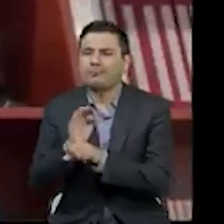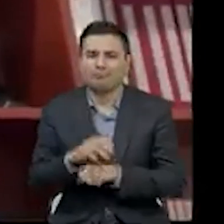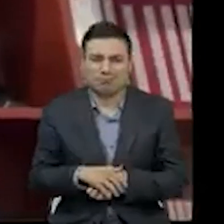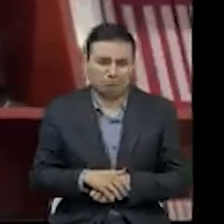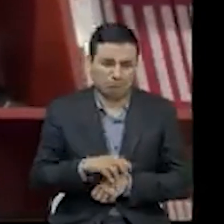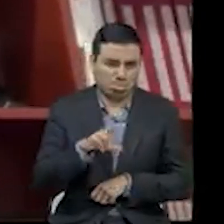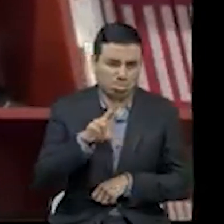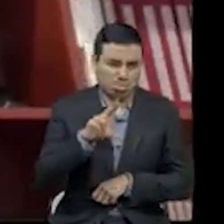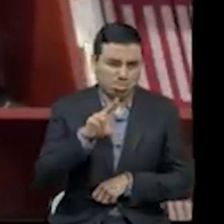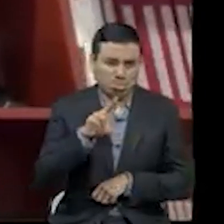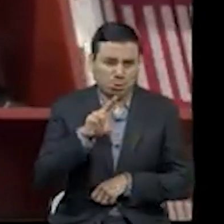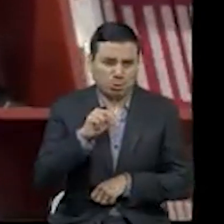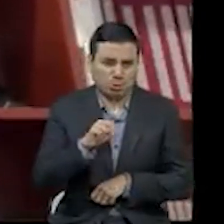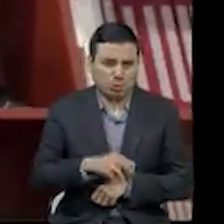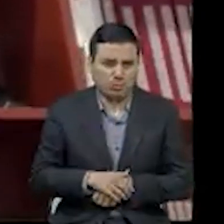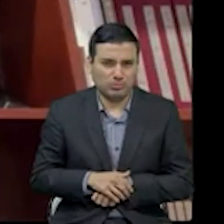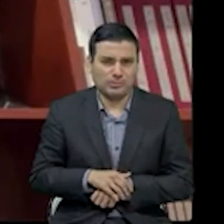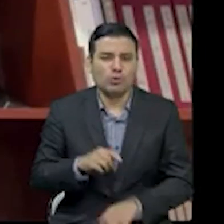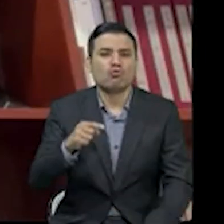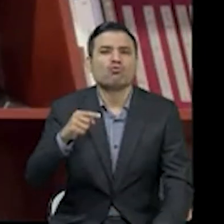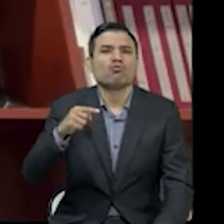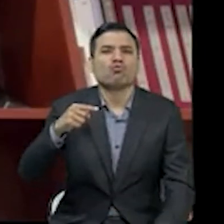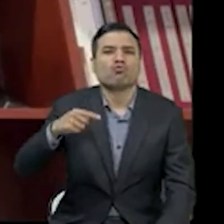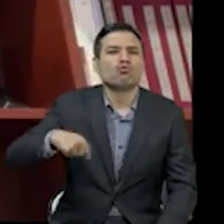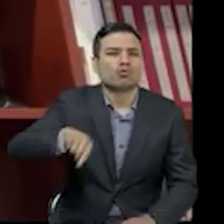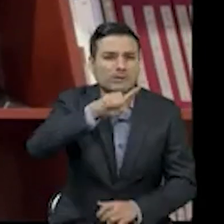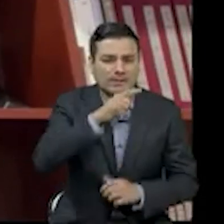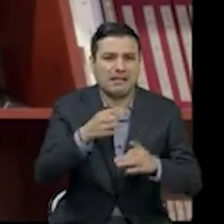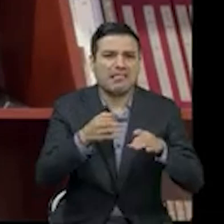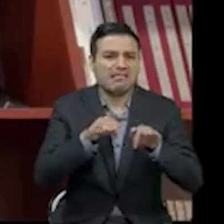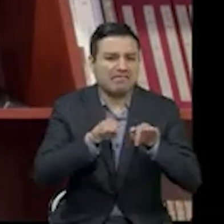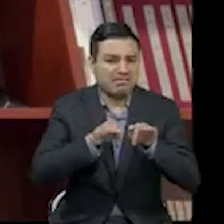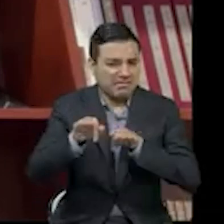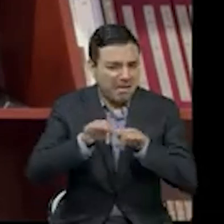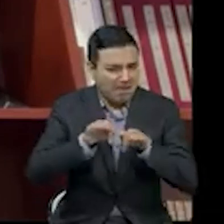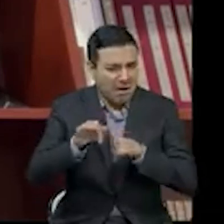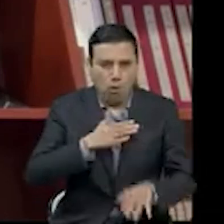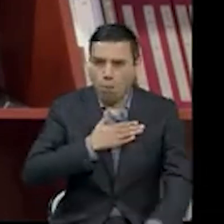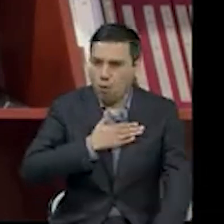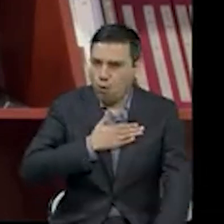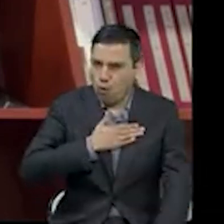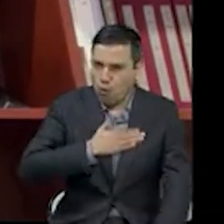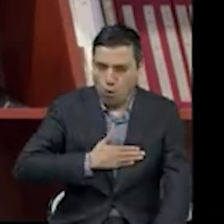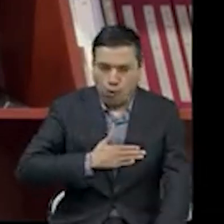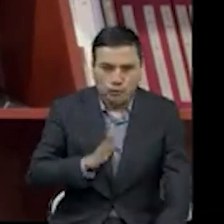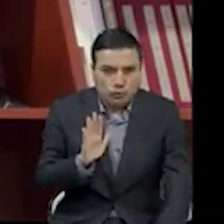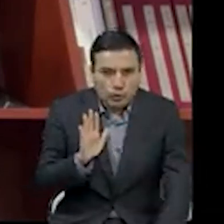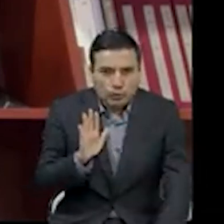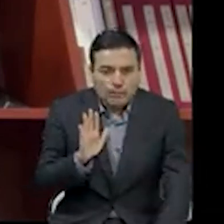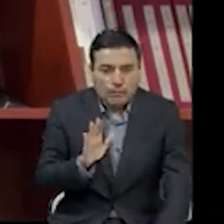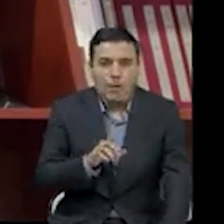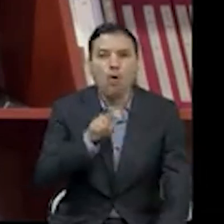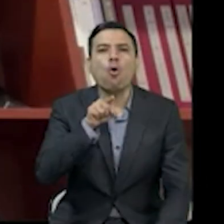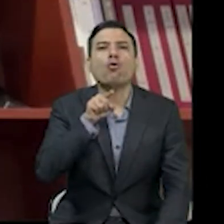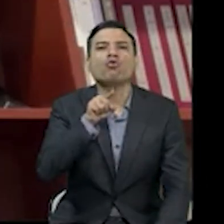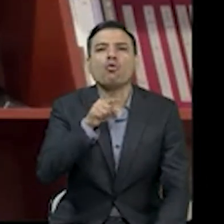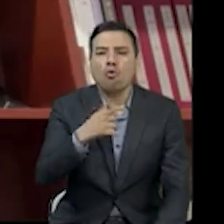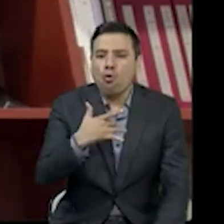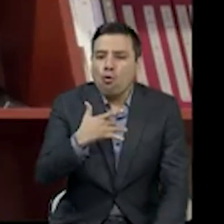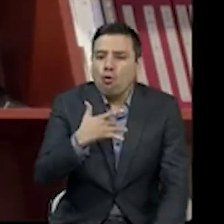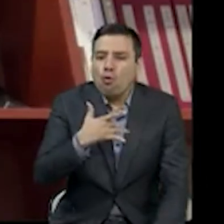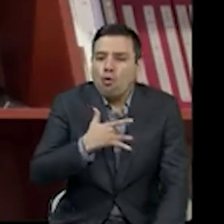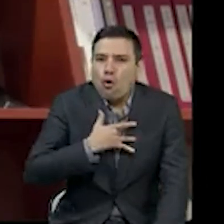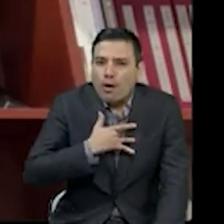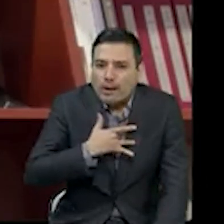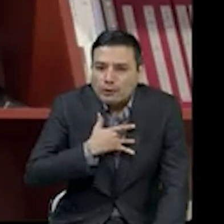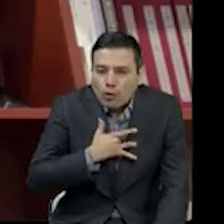órgano electoral hacen su función imparcial, más allá de que en el fondo de su corazón y en el ejercicio de su